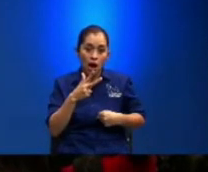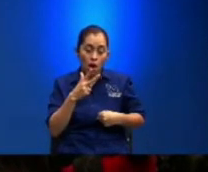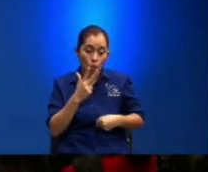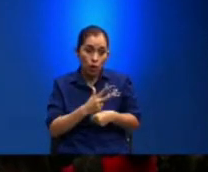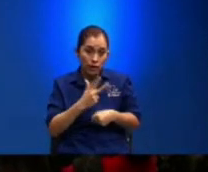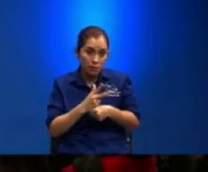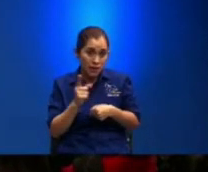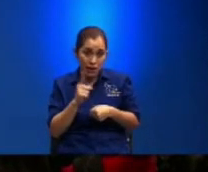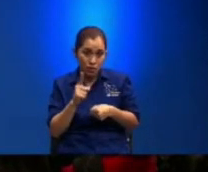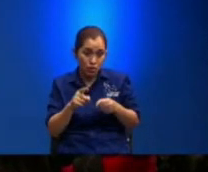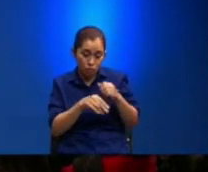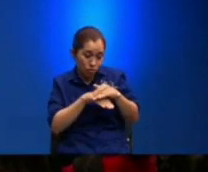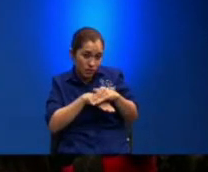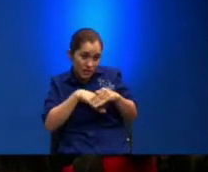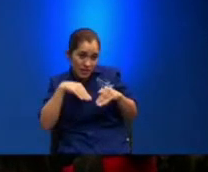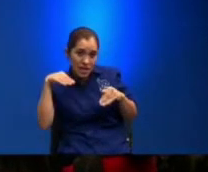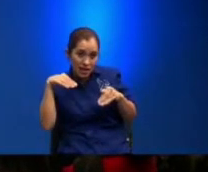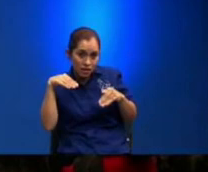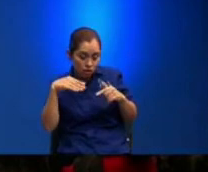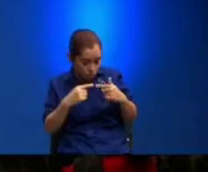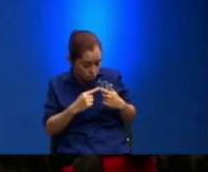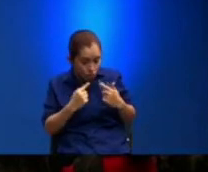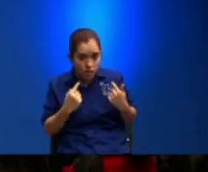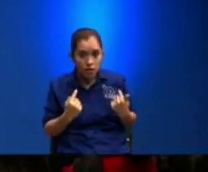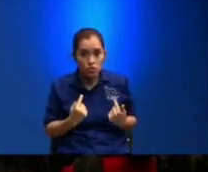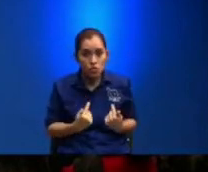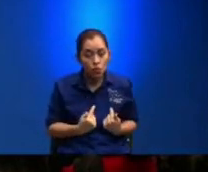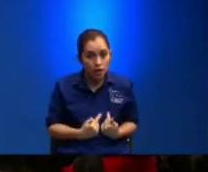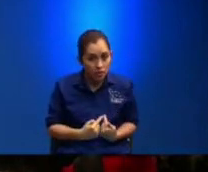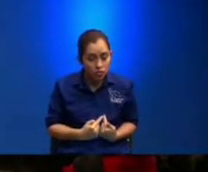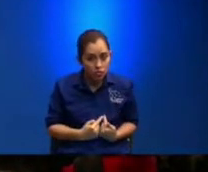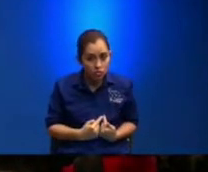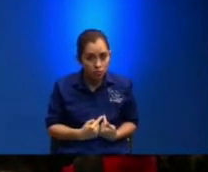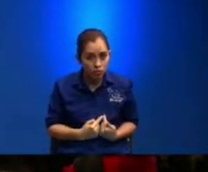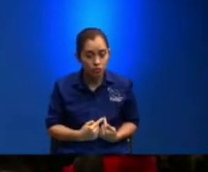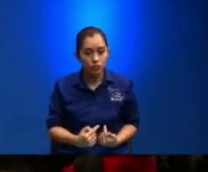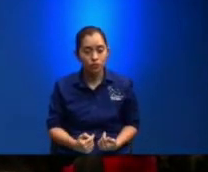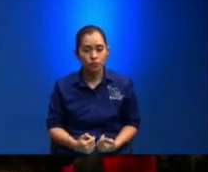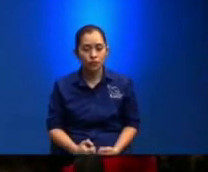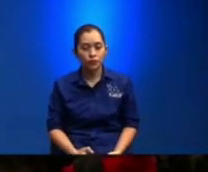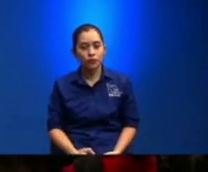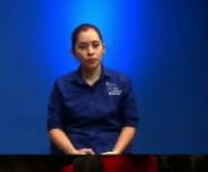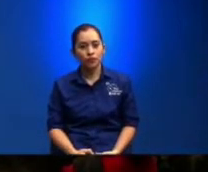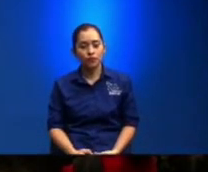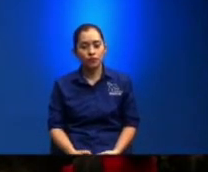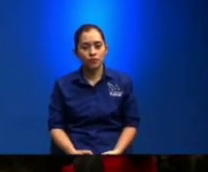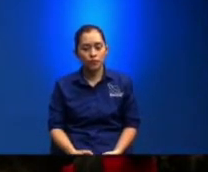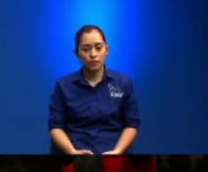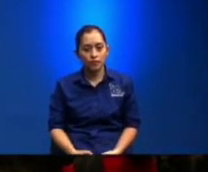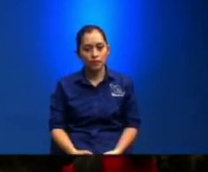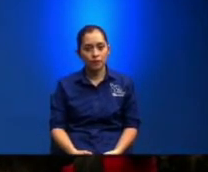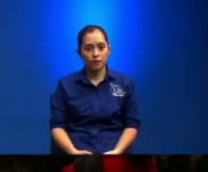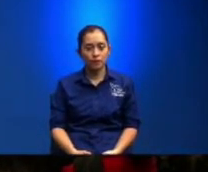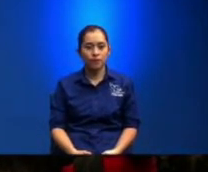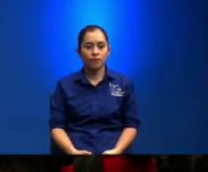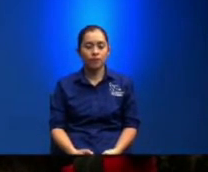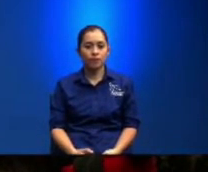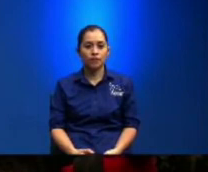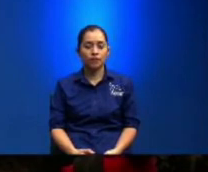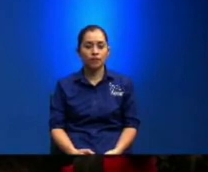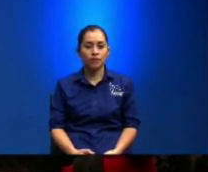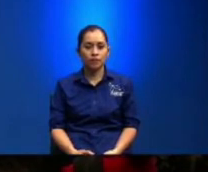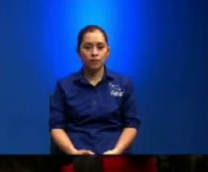cuba dejé mi vida dejé mi amor dijo la cantante verdad porque salió de cuba pero cuba nunca salió de